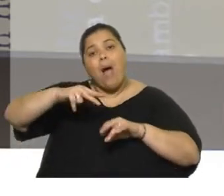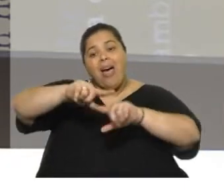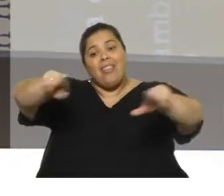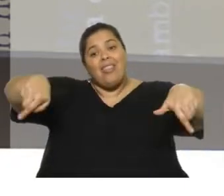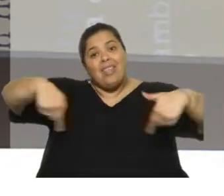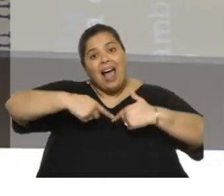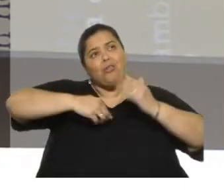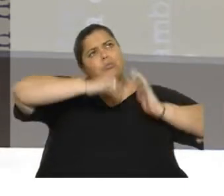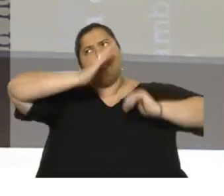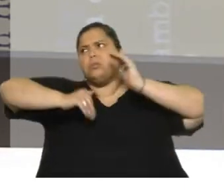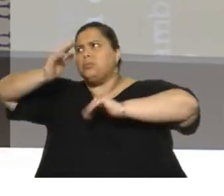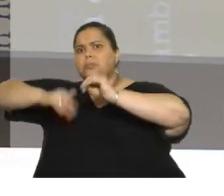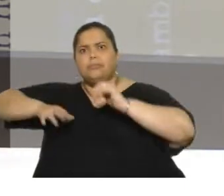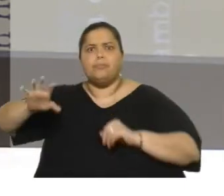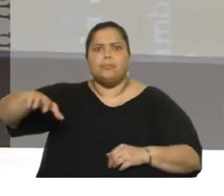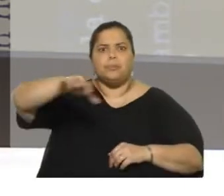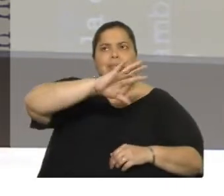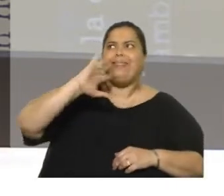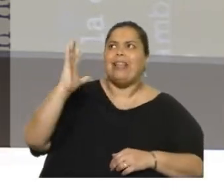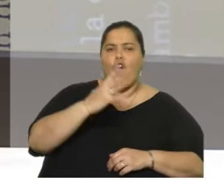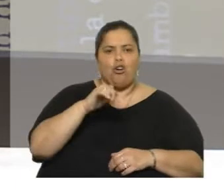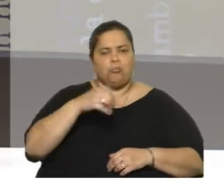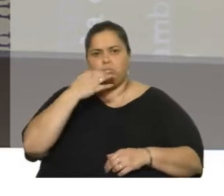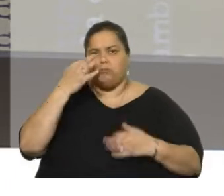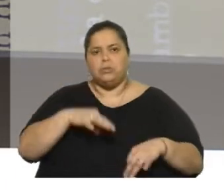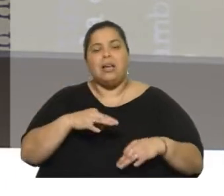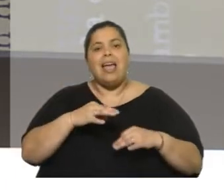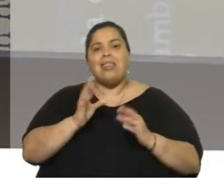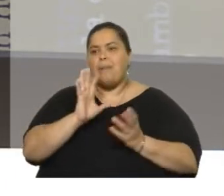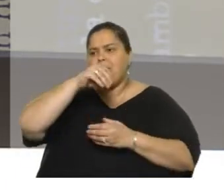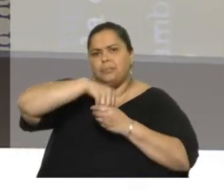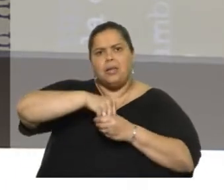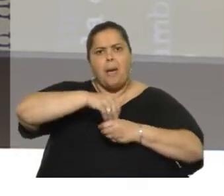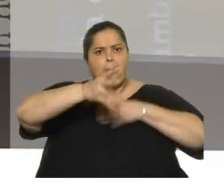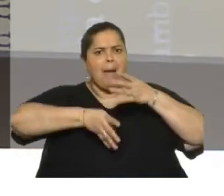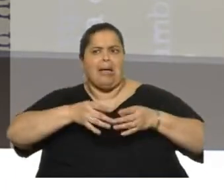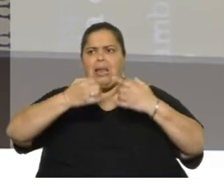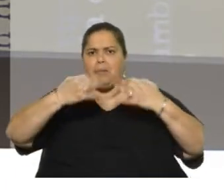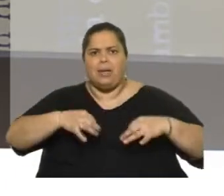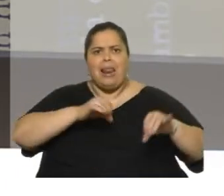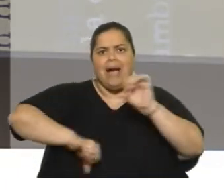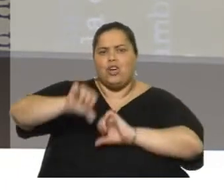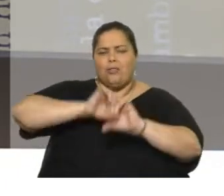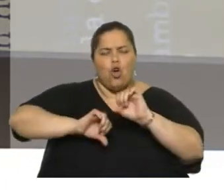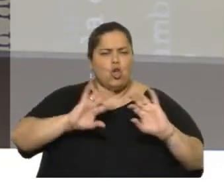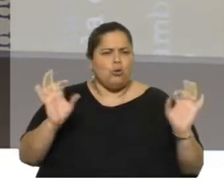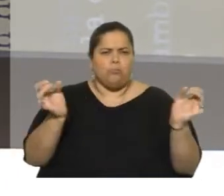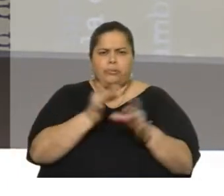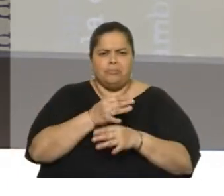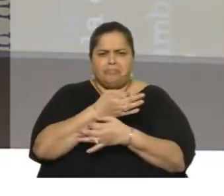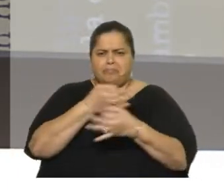país a nuevo, equipados con tecnología de punta, de última generación, en casi todos los laboratorios y en casi todos los sitios donde